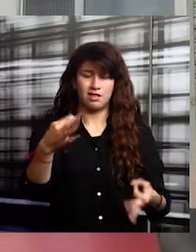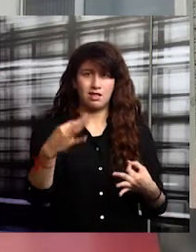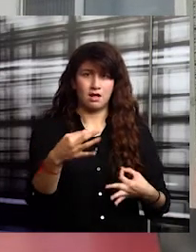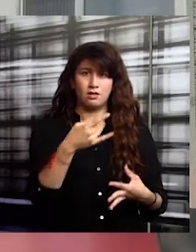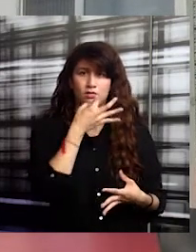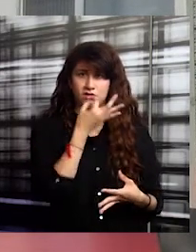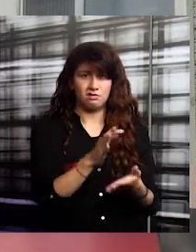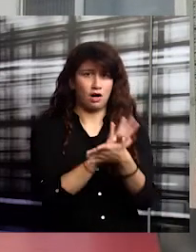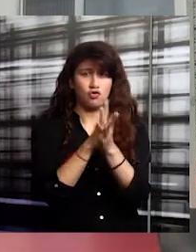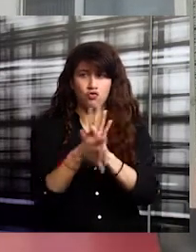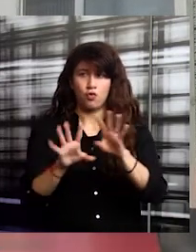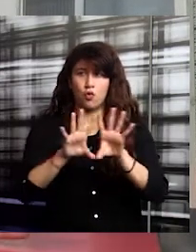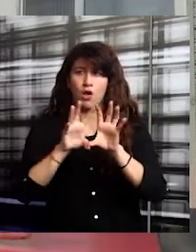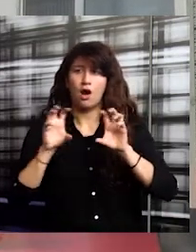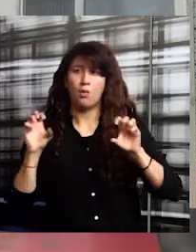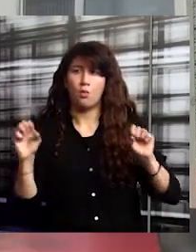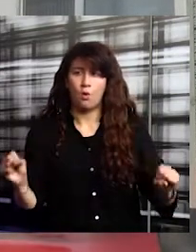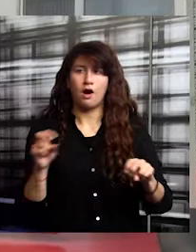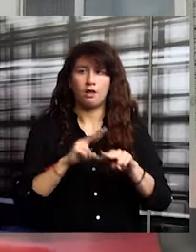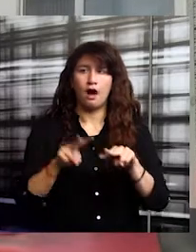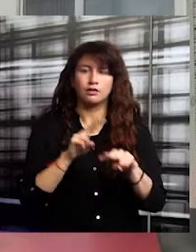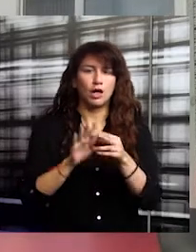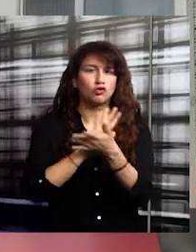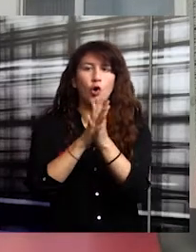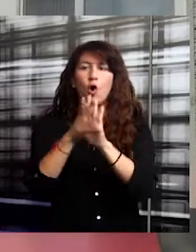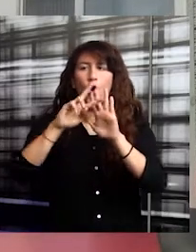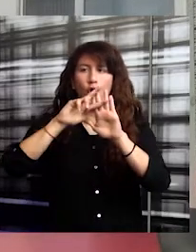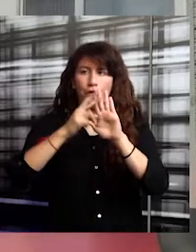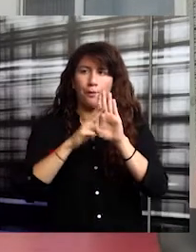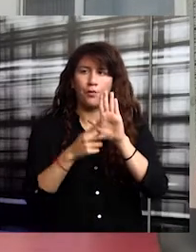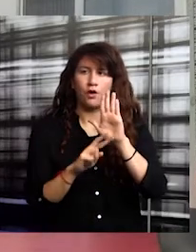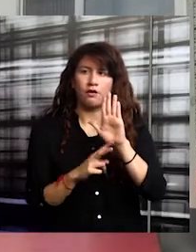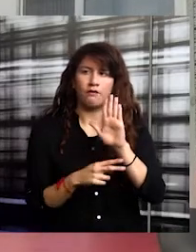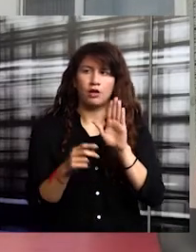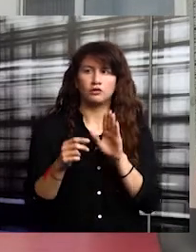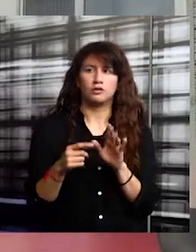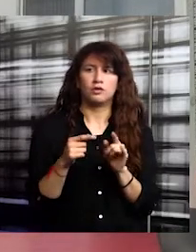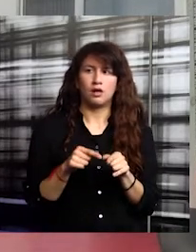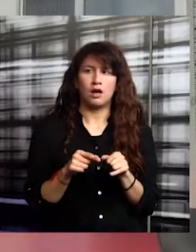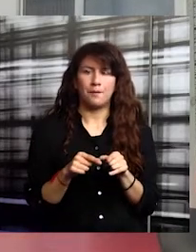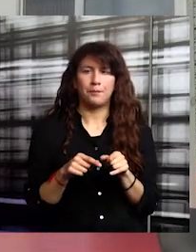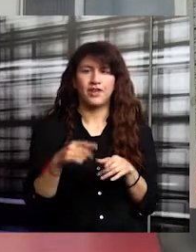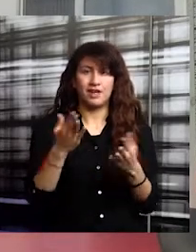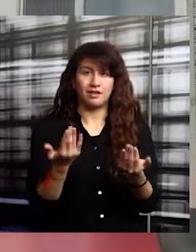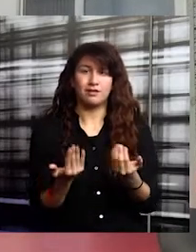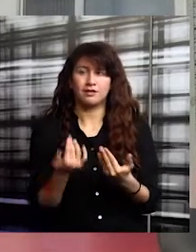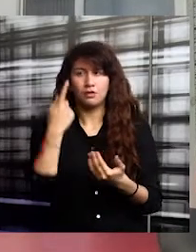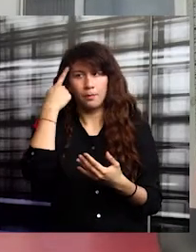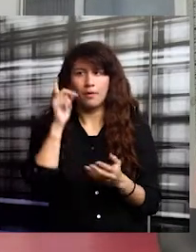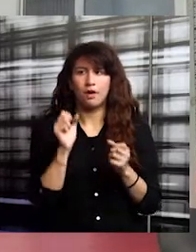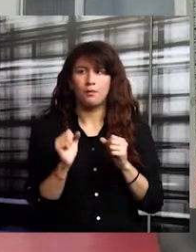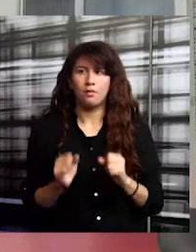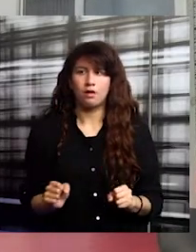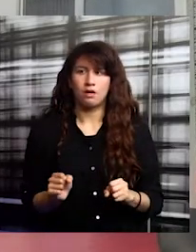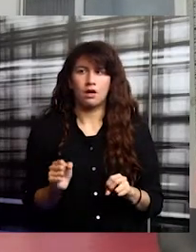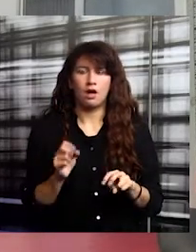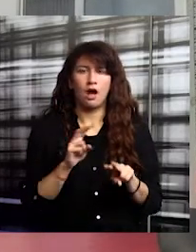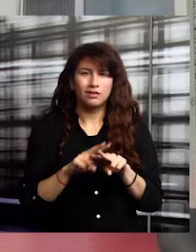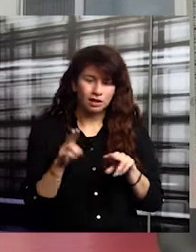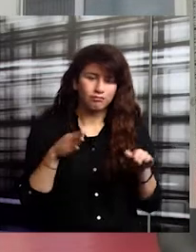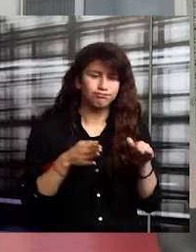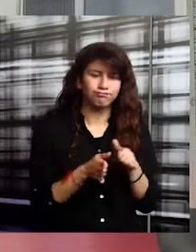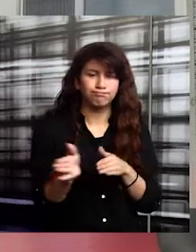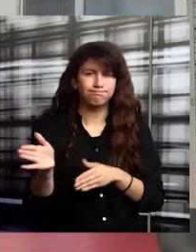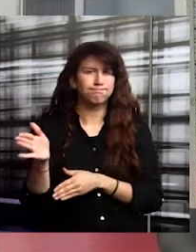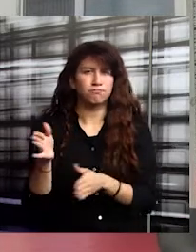necesarias para poder hacer viable esta nueva constitución. Y aquí hay un punto que yo sé que es discutible, pero